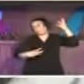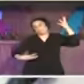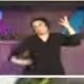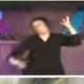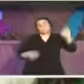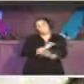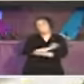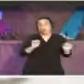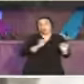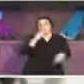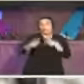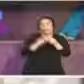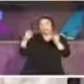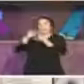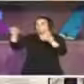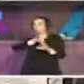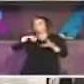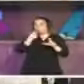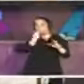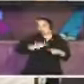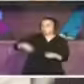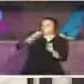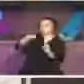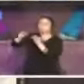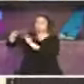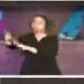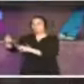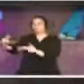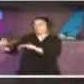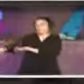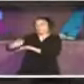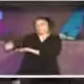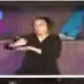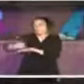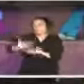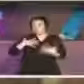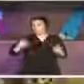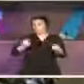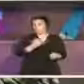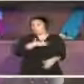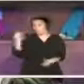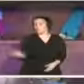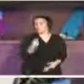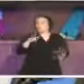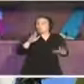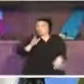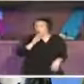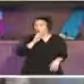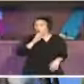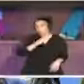Derivan pacientes de borra con ella, a la sanidad quiere muy mejorada, una sanidad